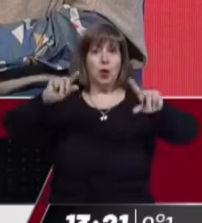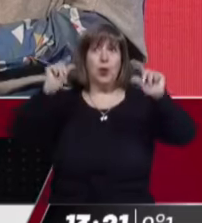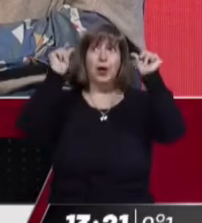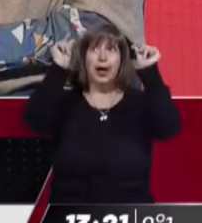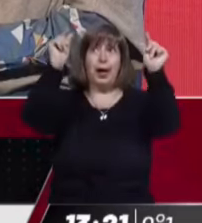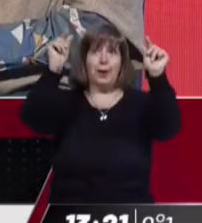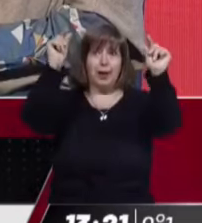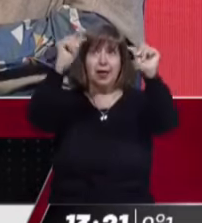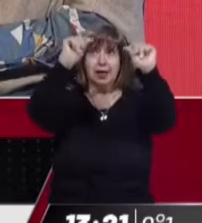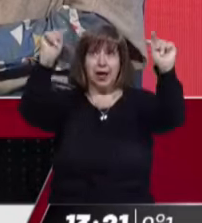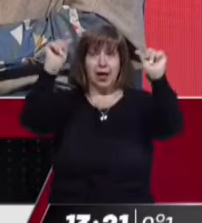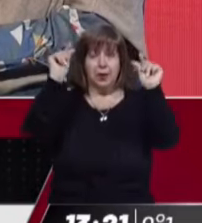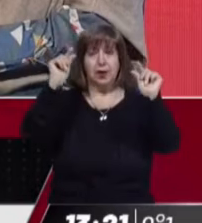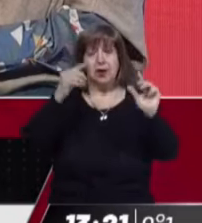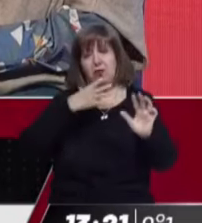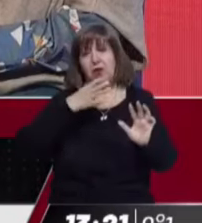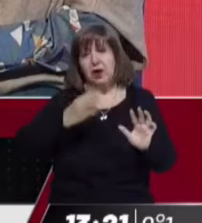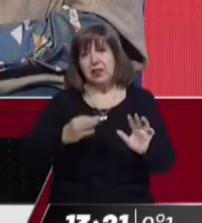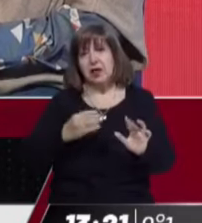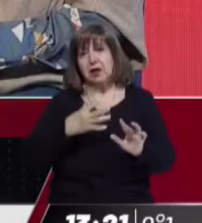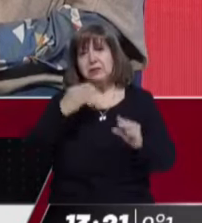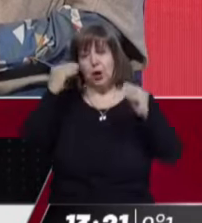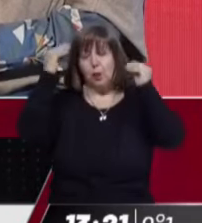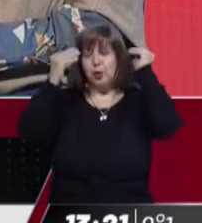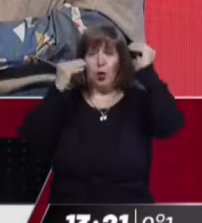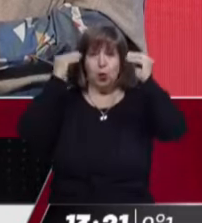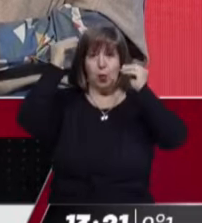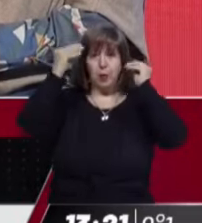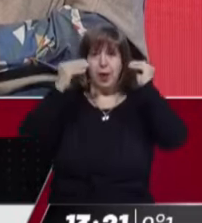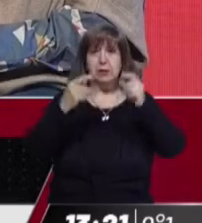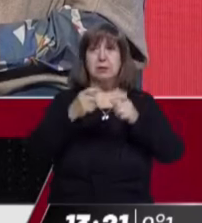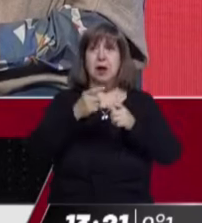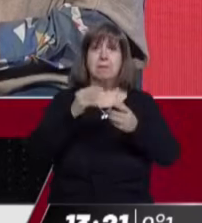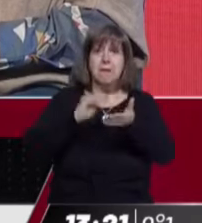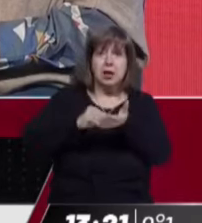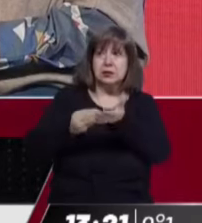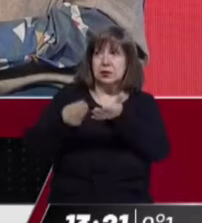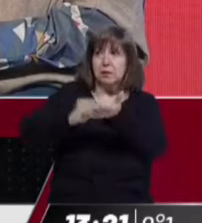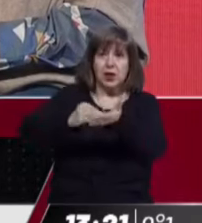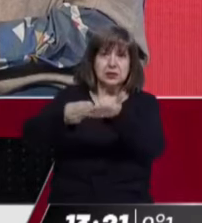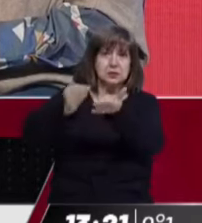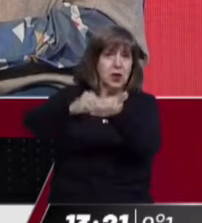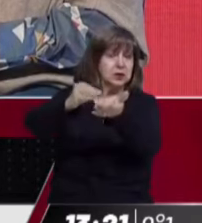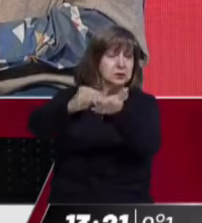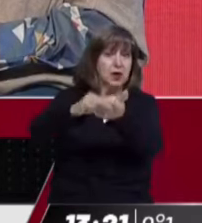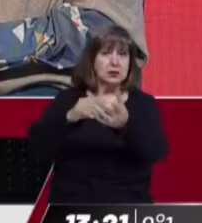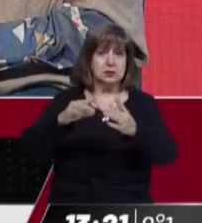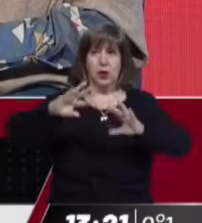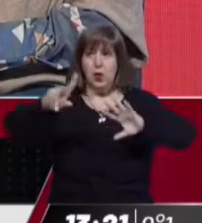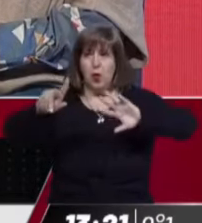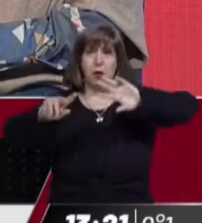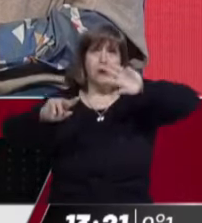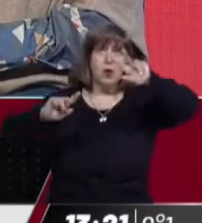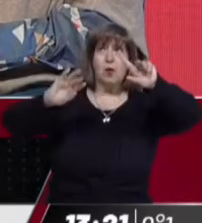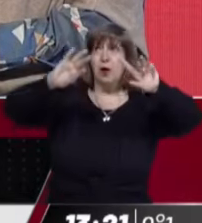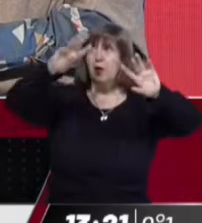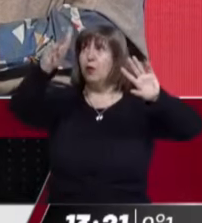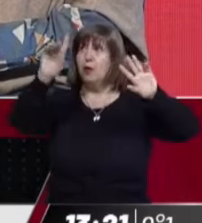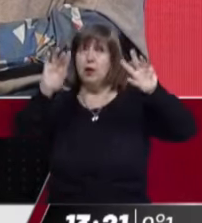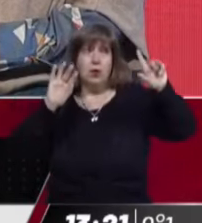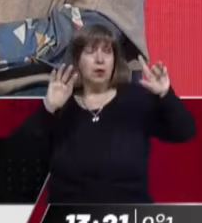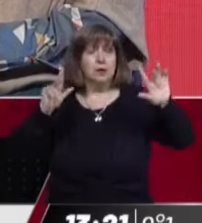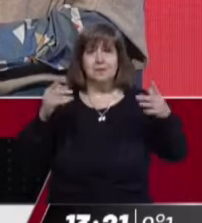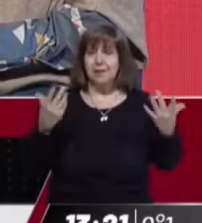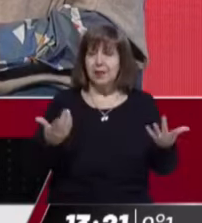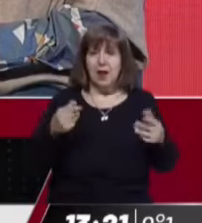verdad es que es un un ilícito que genera mucha preocupación que va en crecimiento en nuestra provincia y el cual se está tratando de